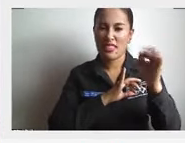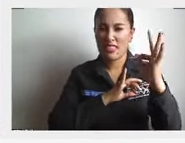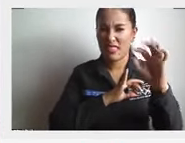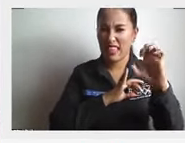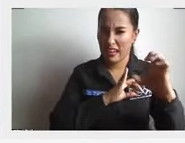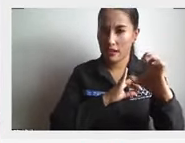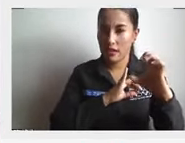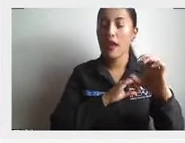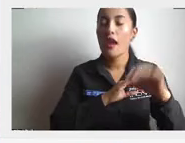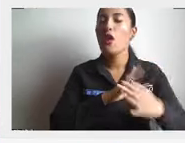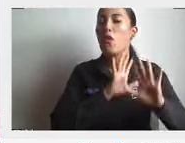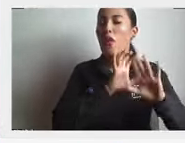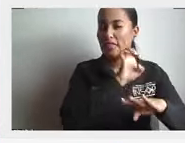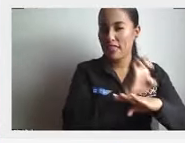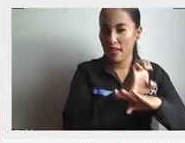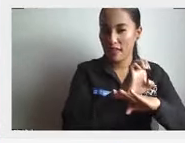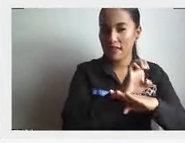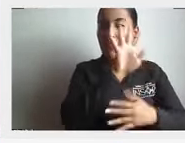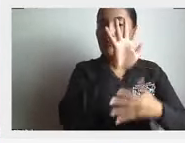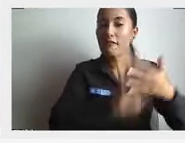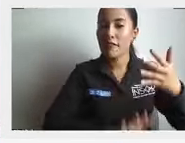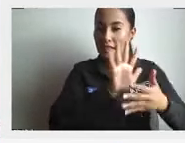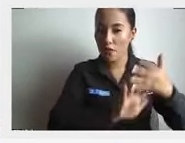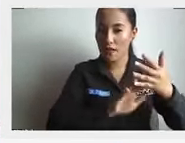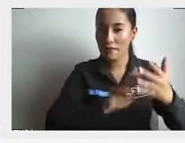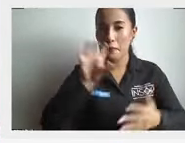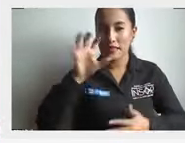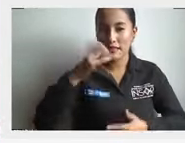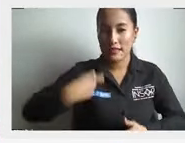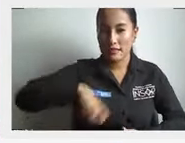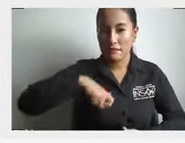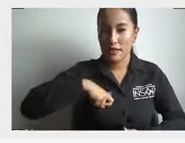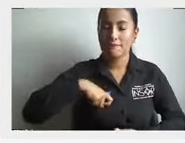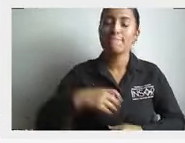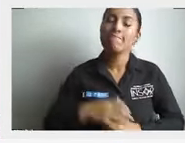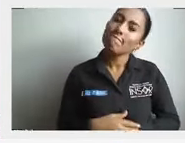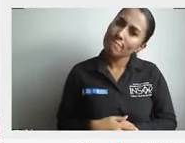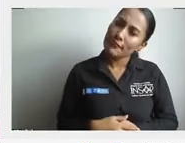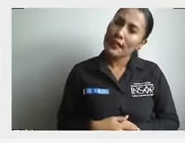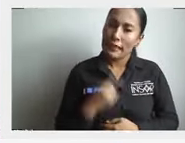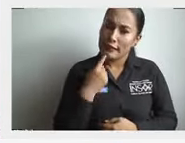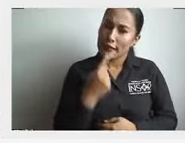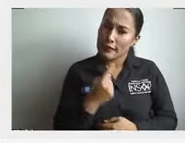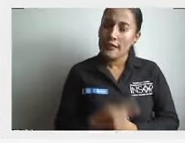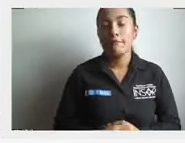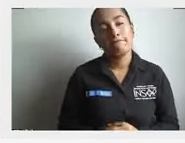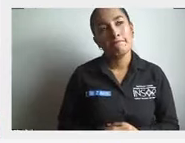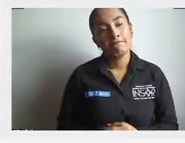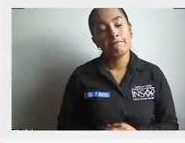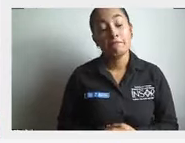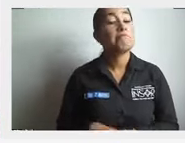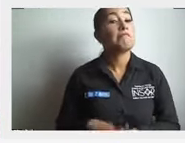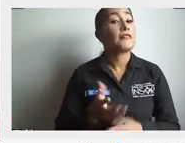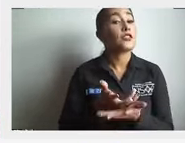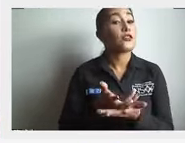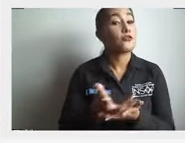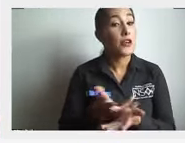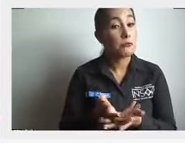Barcelona. Y él decía que no había nada más enriquecedor para aprender que las actividades de la casa, ¿sí?